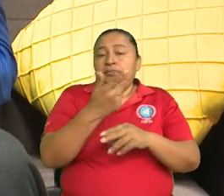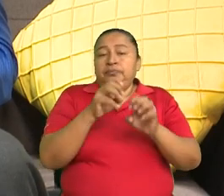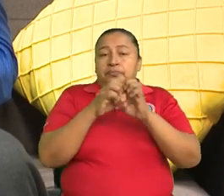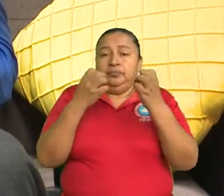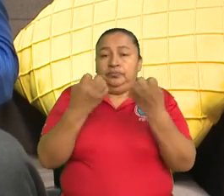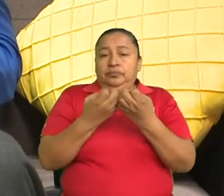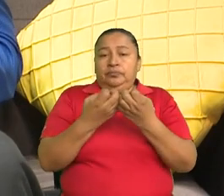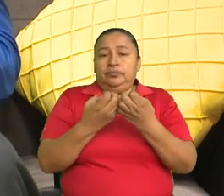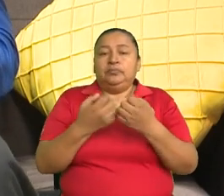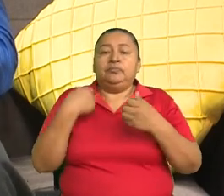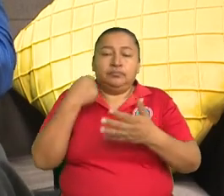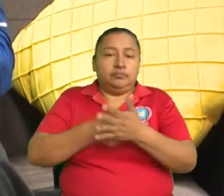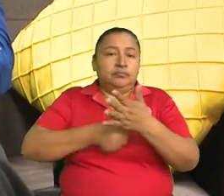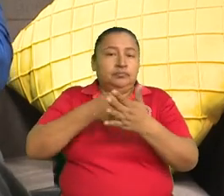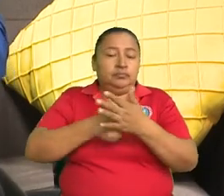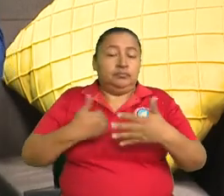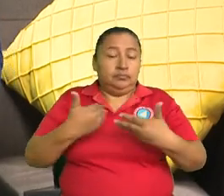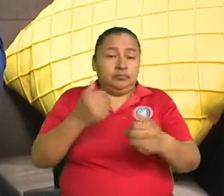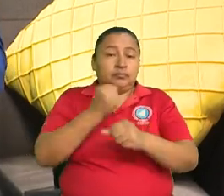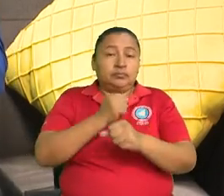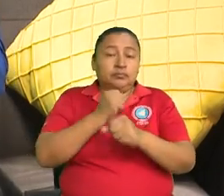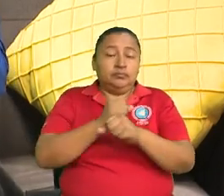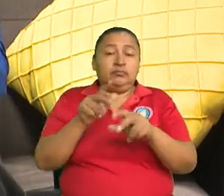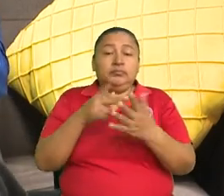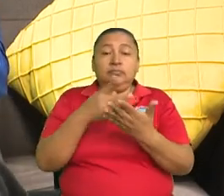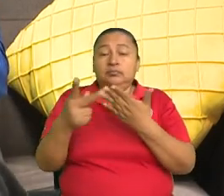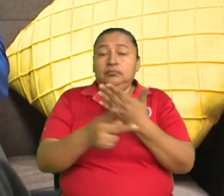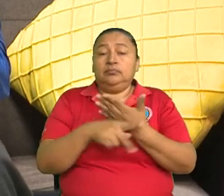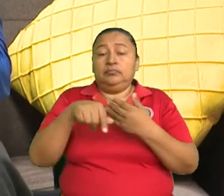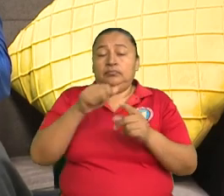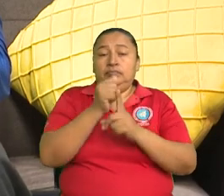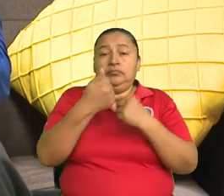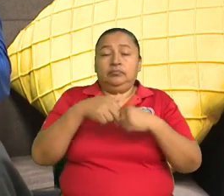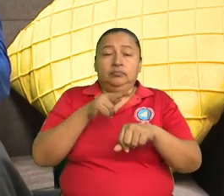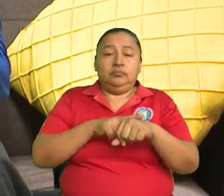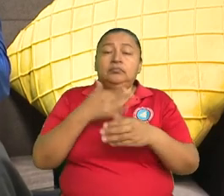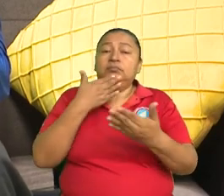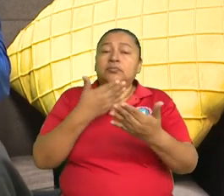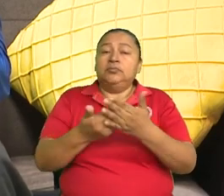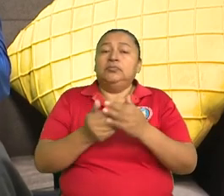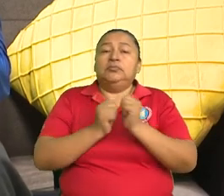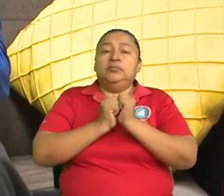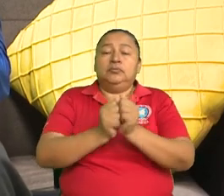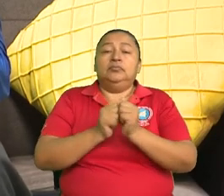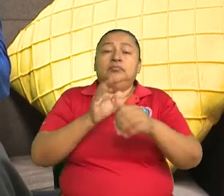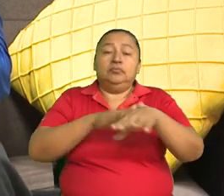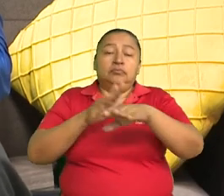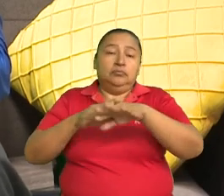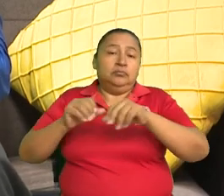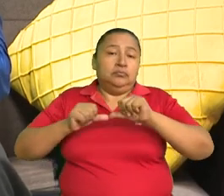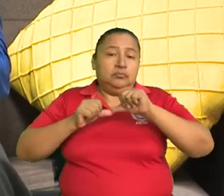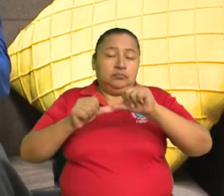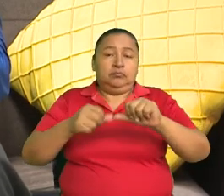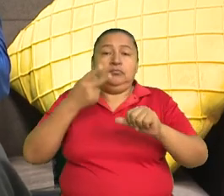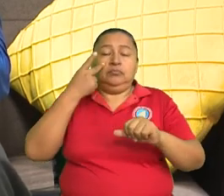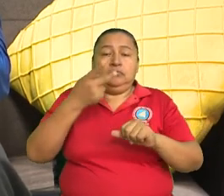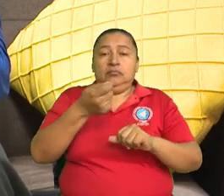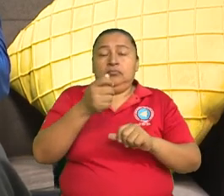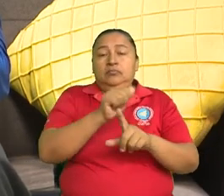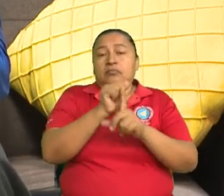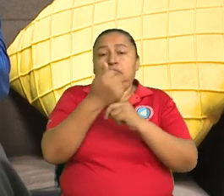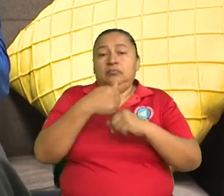equipo que se esfuerza por sacar adelante este programa desde el Parlamento, le agradecemos que nos haya acompañado y le invitamos a que siga en sintonía del